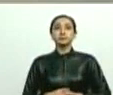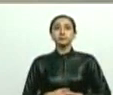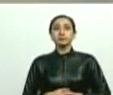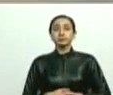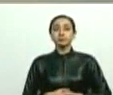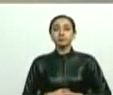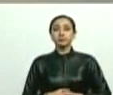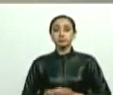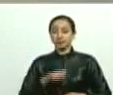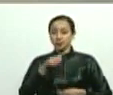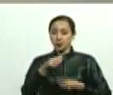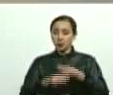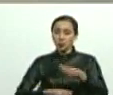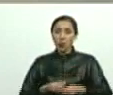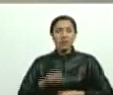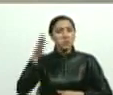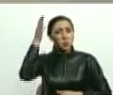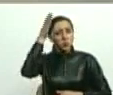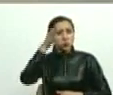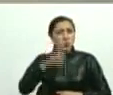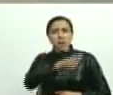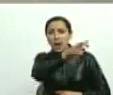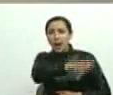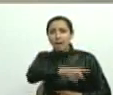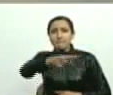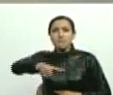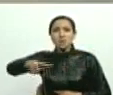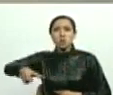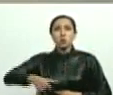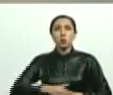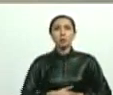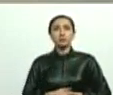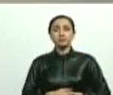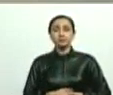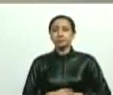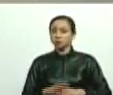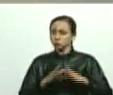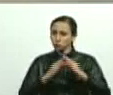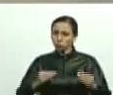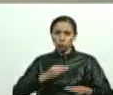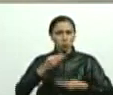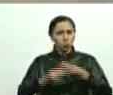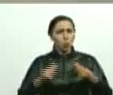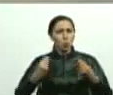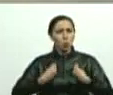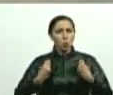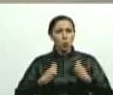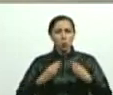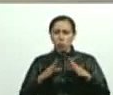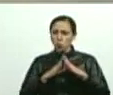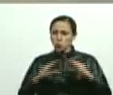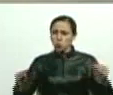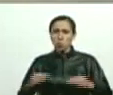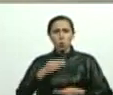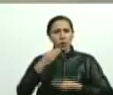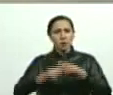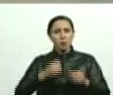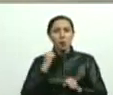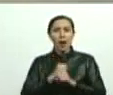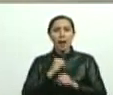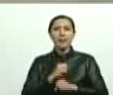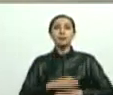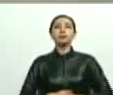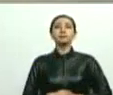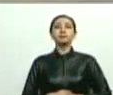Donde se vale llevar conciencia a la gente de todo lo que estamos viviendo, de todo lo que estamos haciendo y de cómo